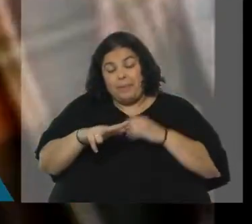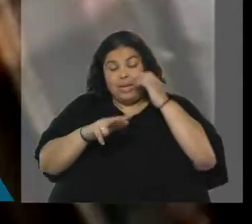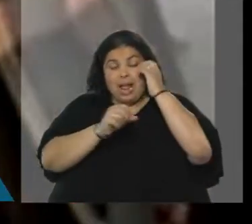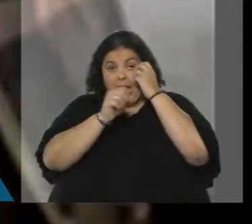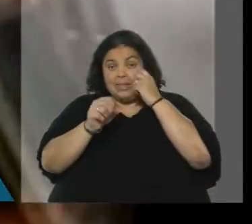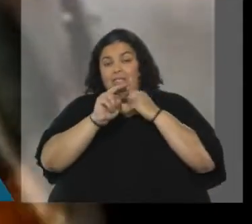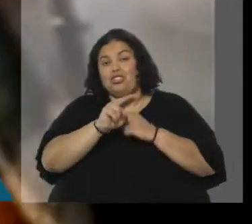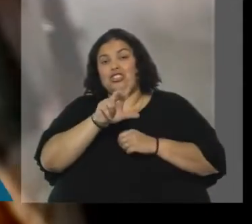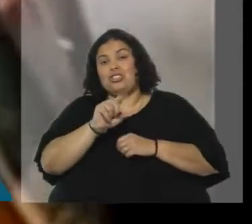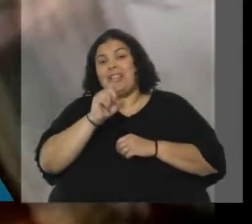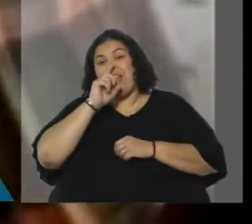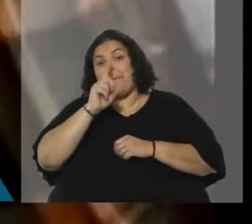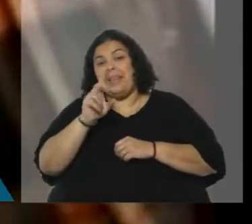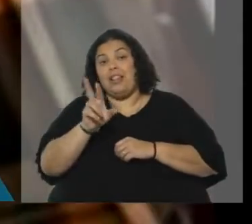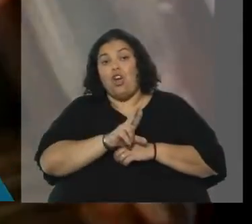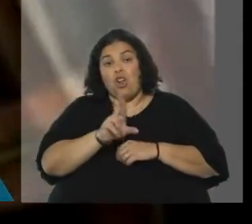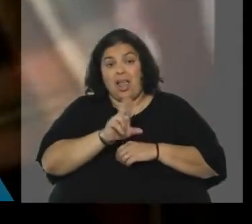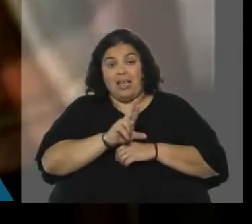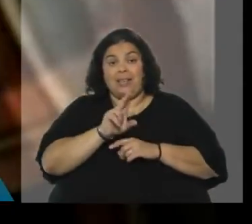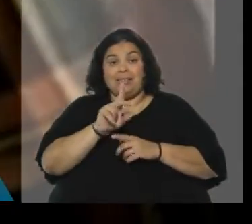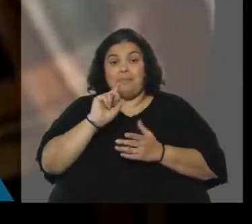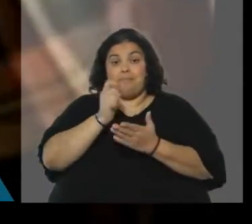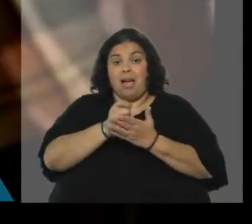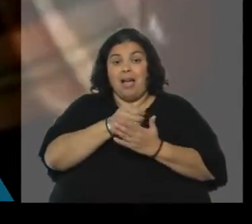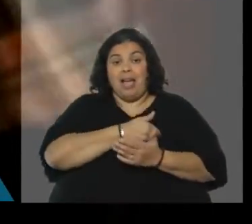dólares por lo que la cifra total que deberá abonar el estado supera el millón de doble